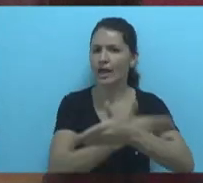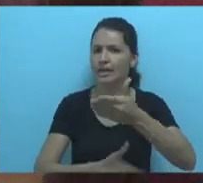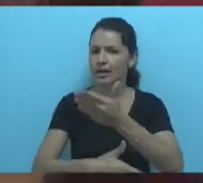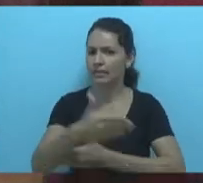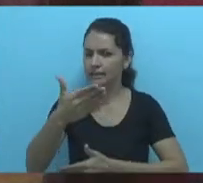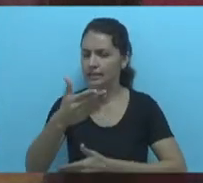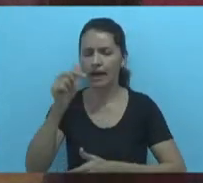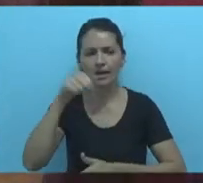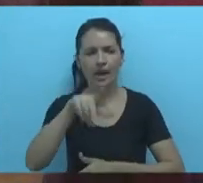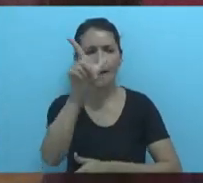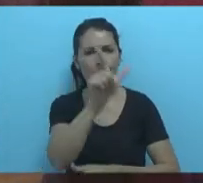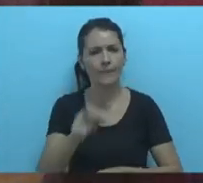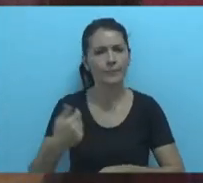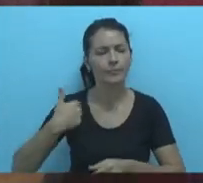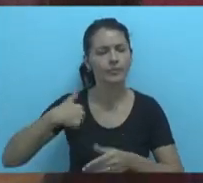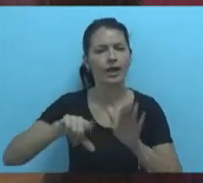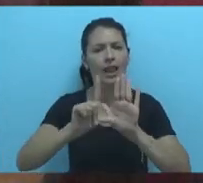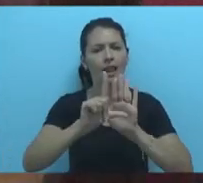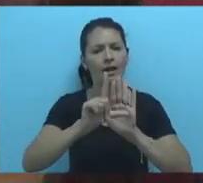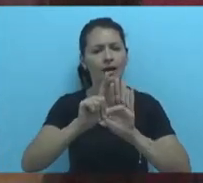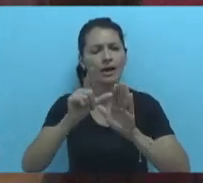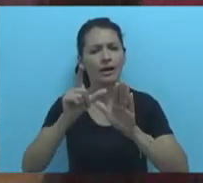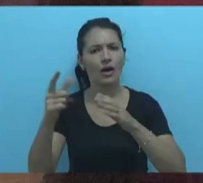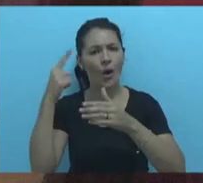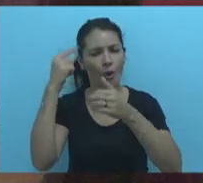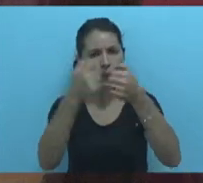En nuestro país rige la Convención